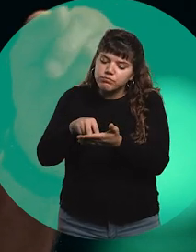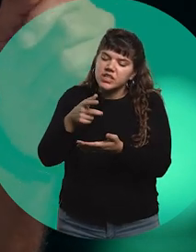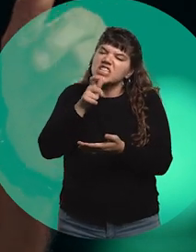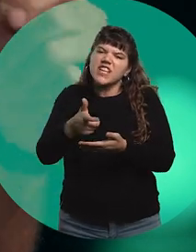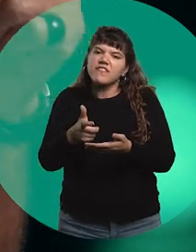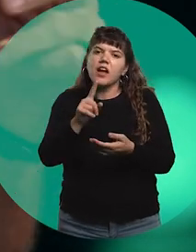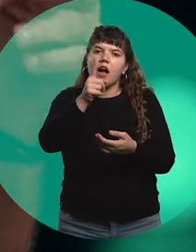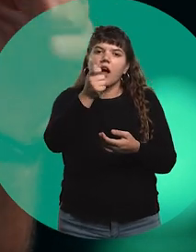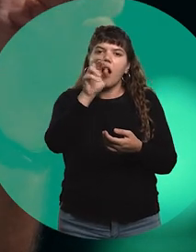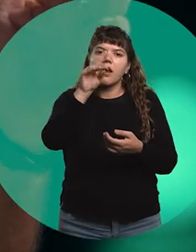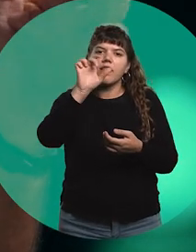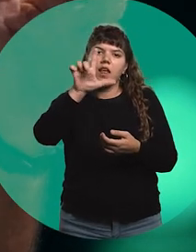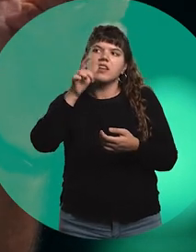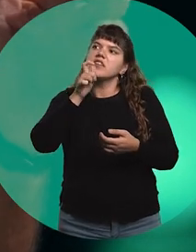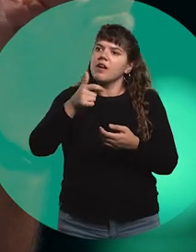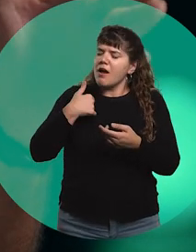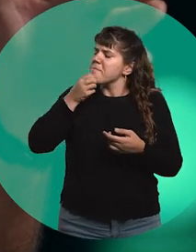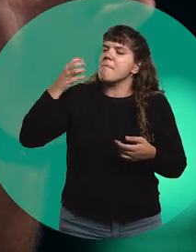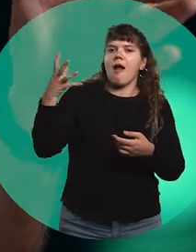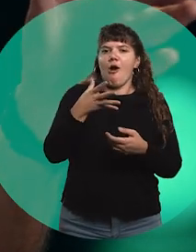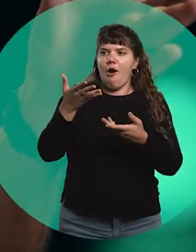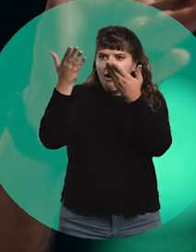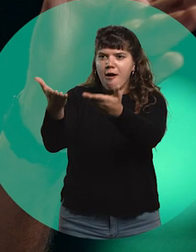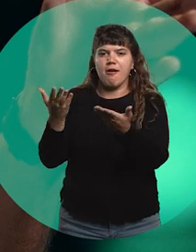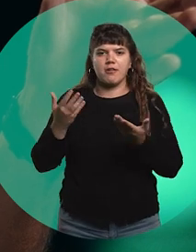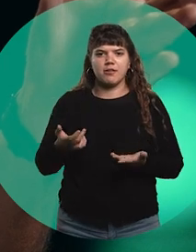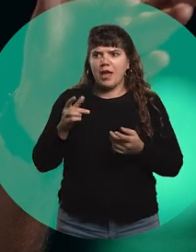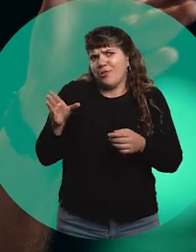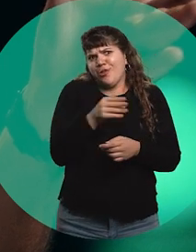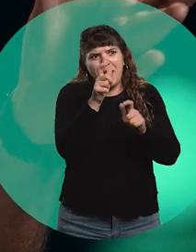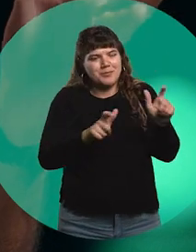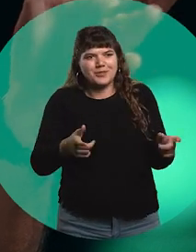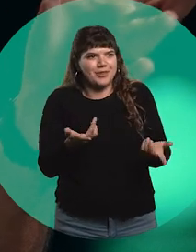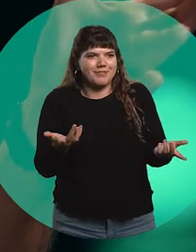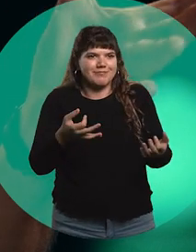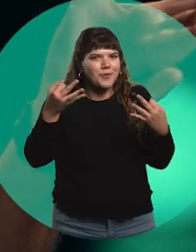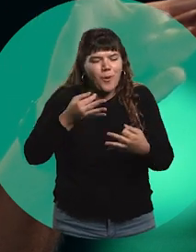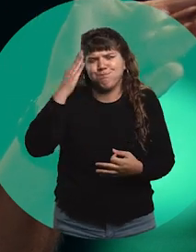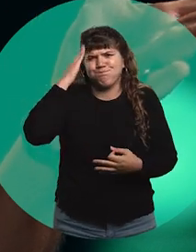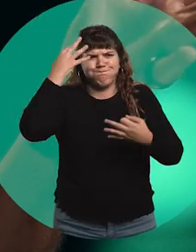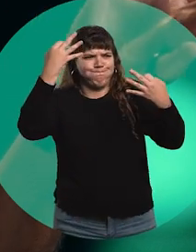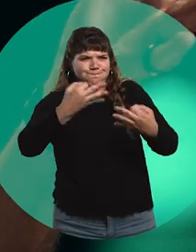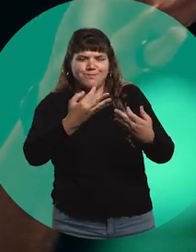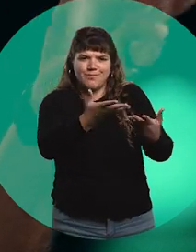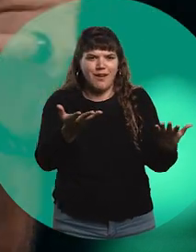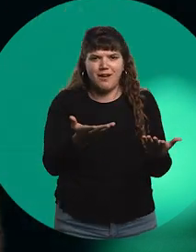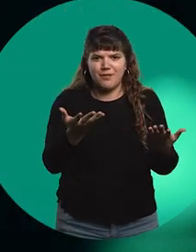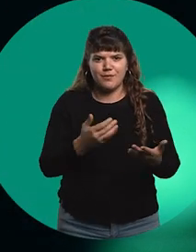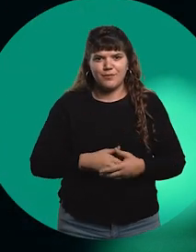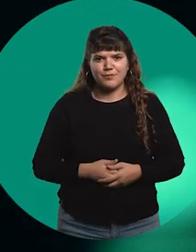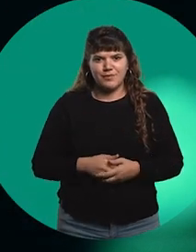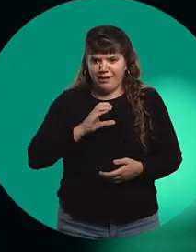ser Gardel es ser el mejor en algo. Y en algo tenemos que ser buenos. Todos tenemos, por algún lado, algo que nos gratice.